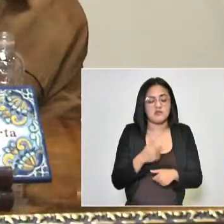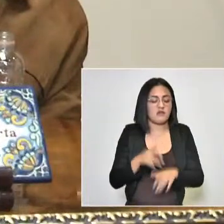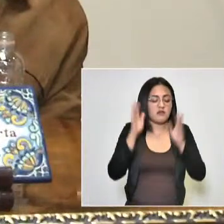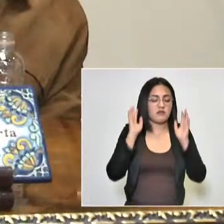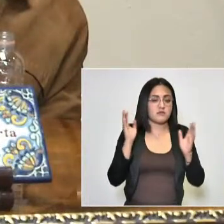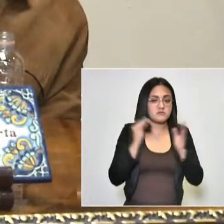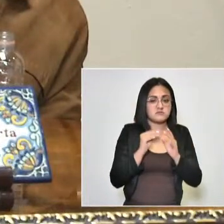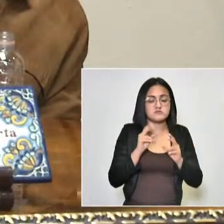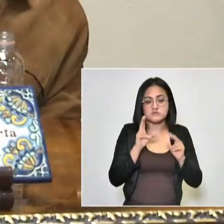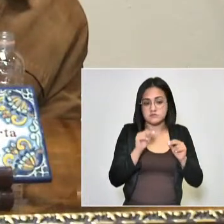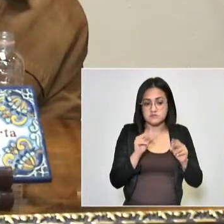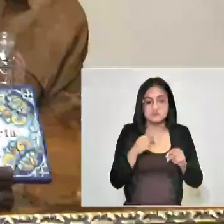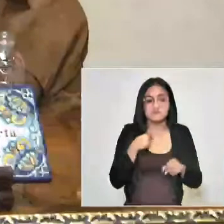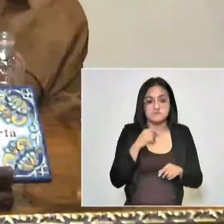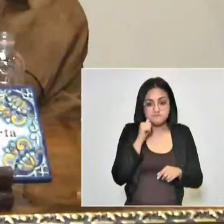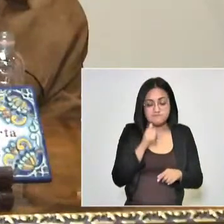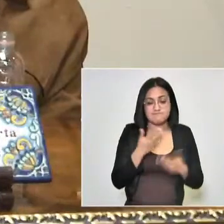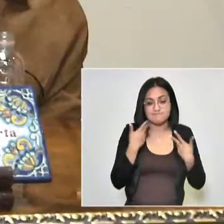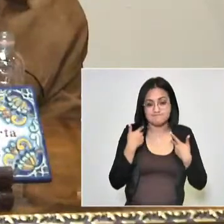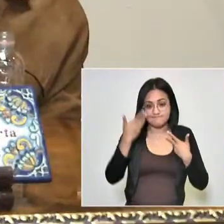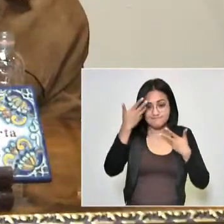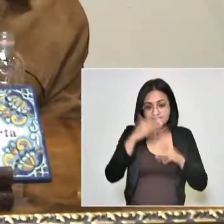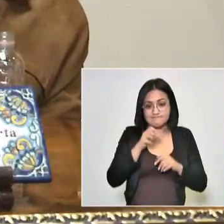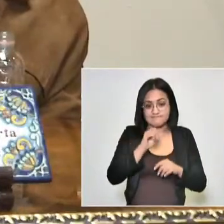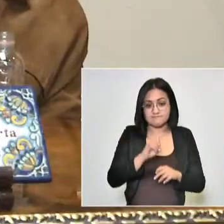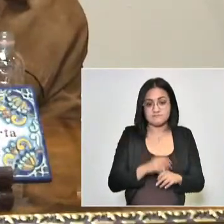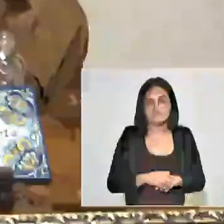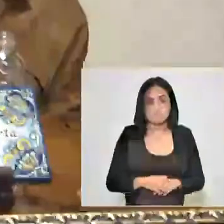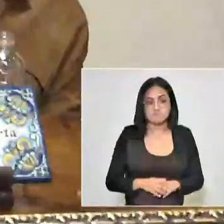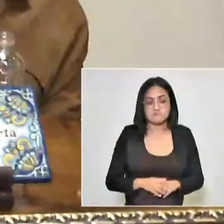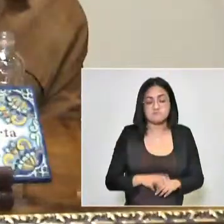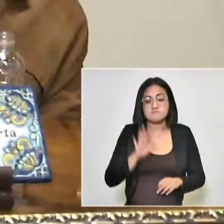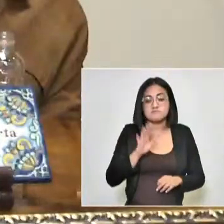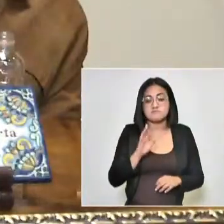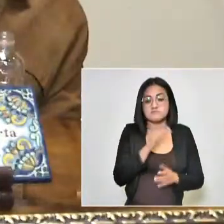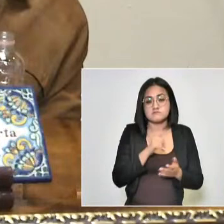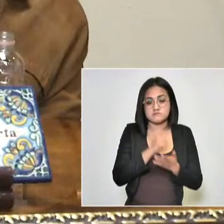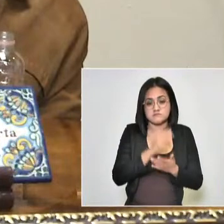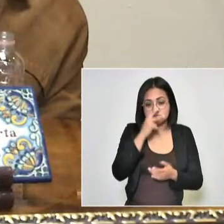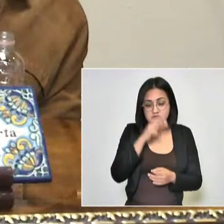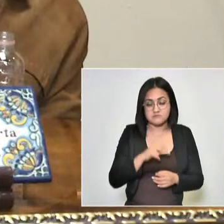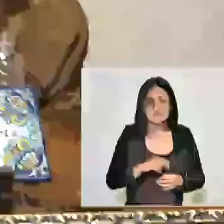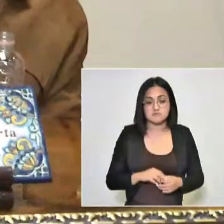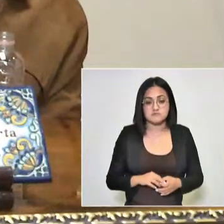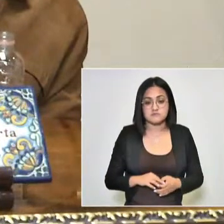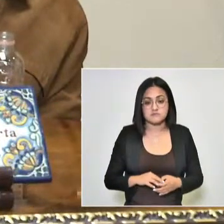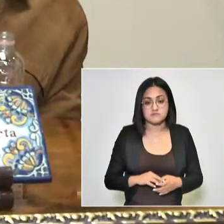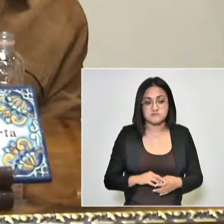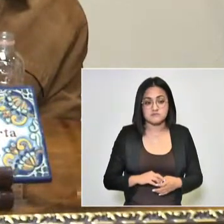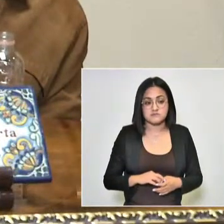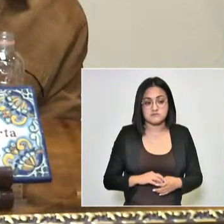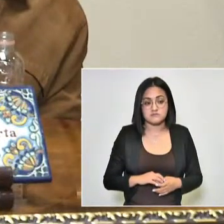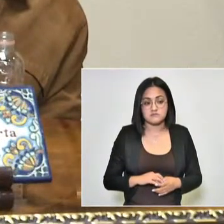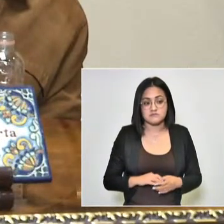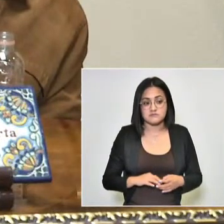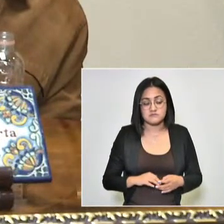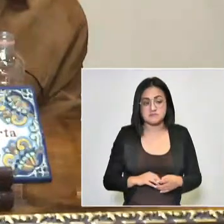no puede concebirse, es como si en la Ciudad de México los bomberos fueran